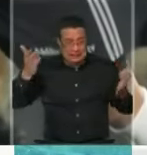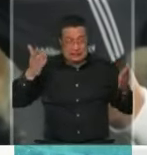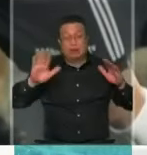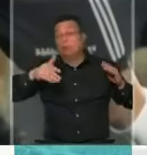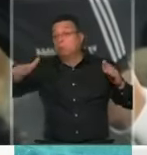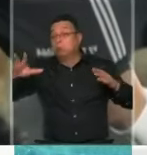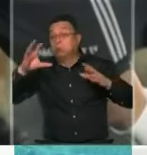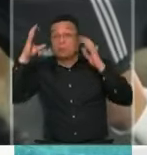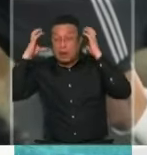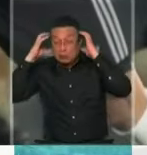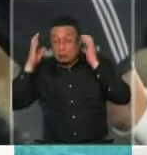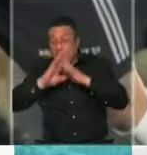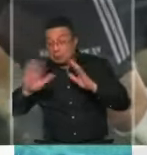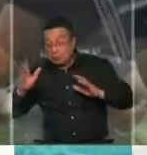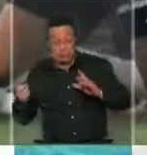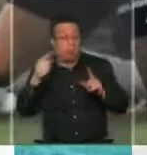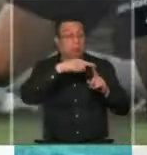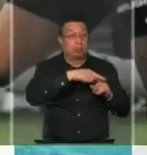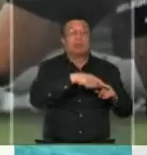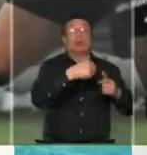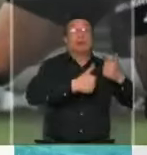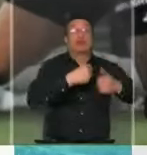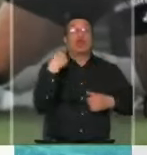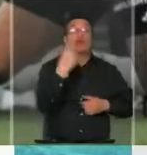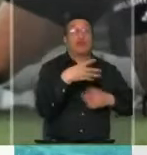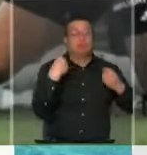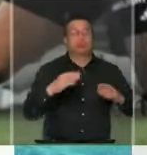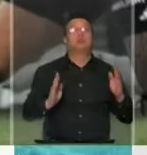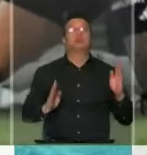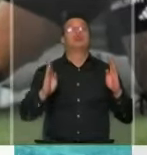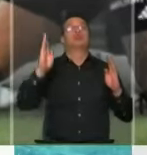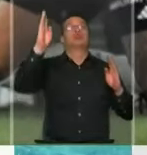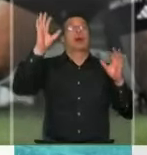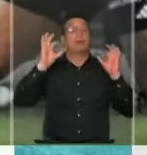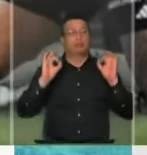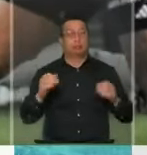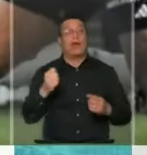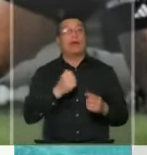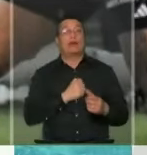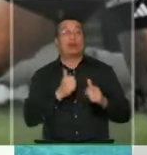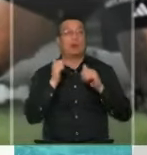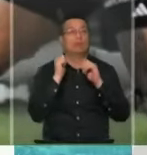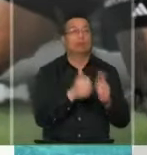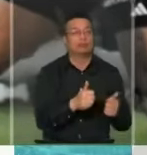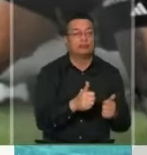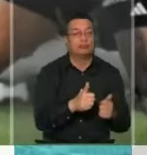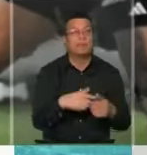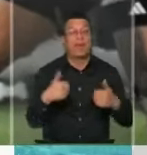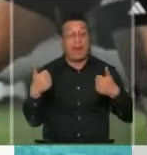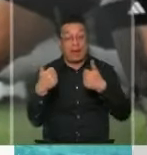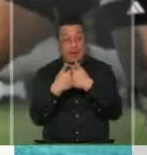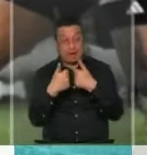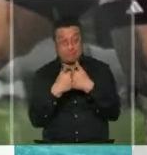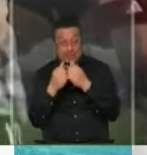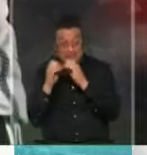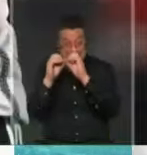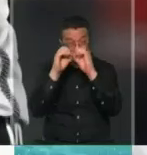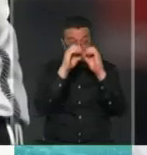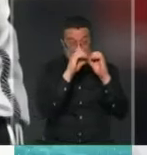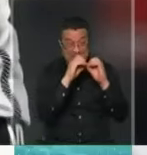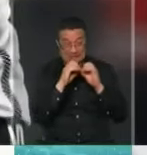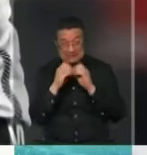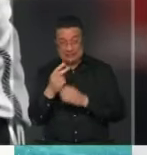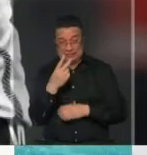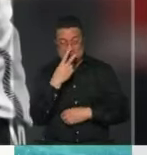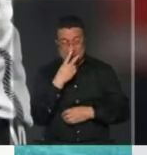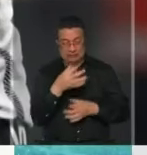lo que ocurrió acá en el Estadio Monumental, con esta victoria frente a la Católica. En su momento, cuando estaban empatados, uno podía incluso tirar líneas, hacer